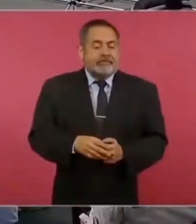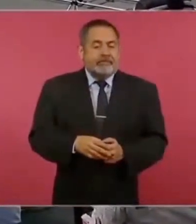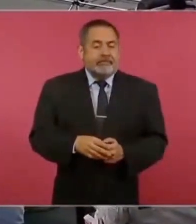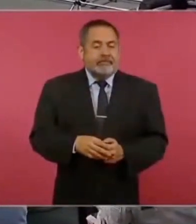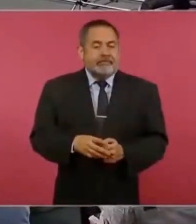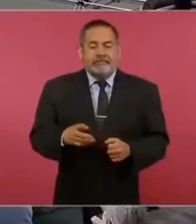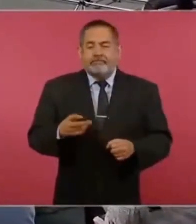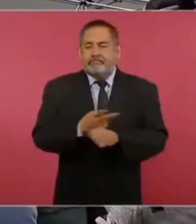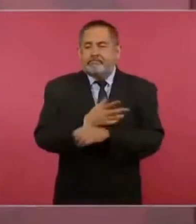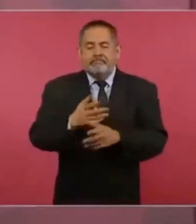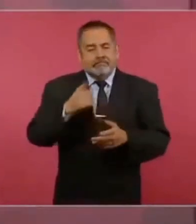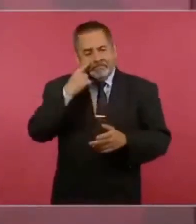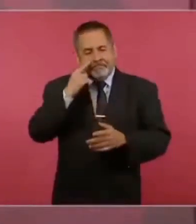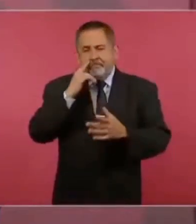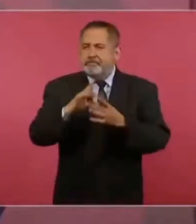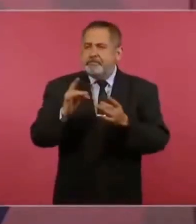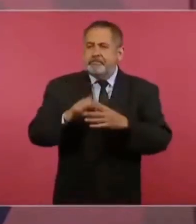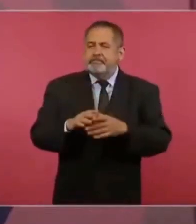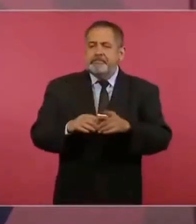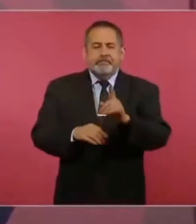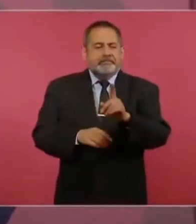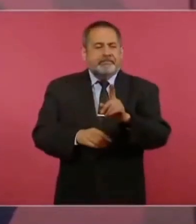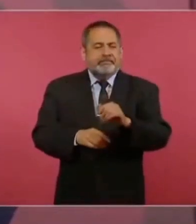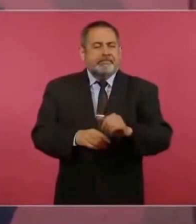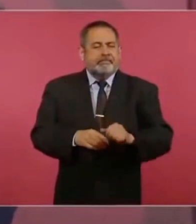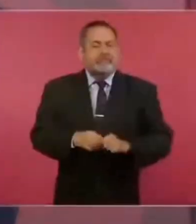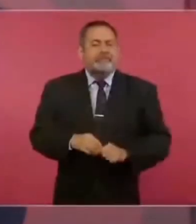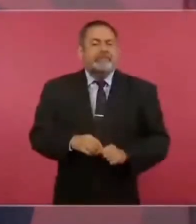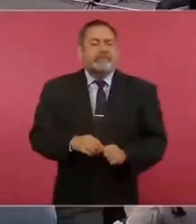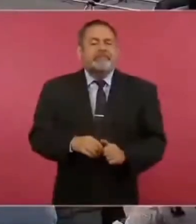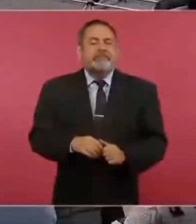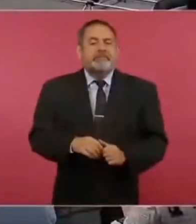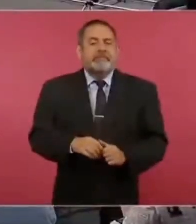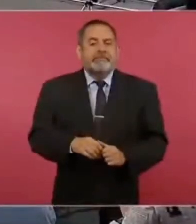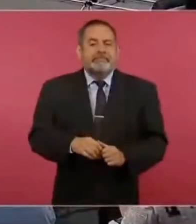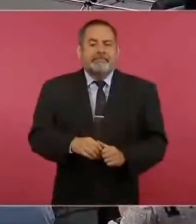incluso el día